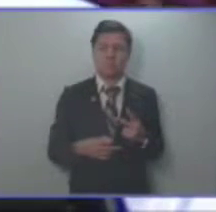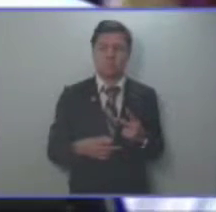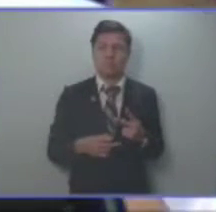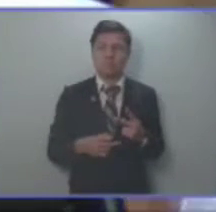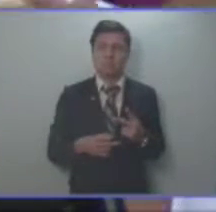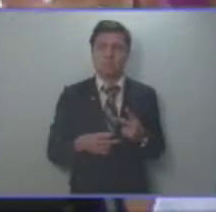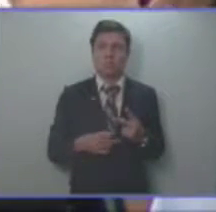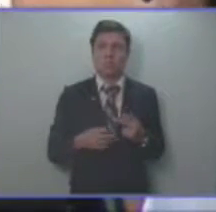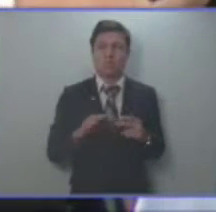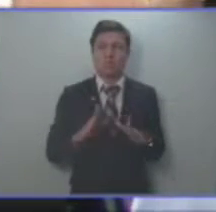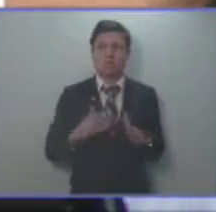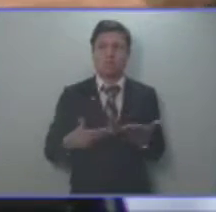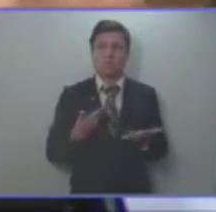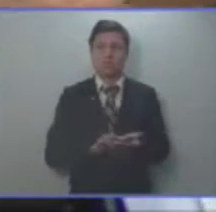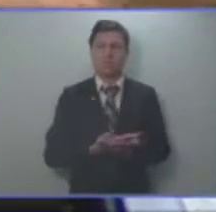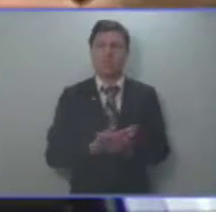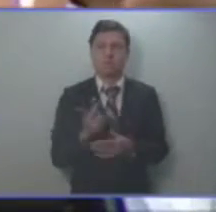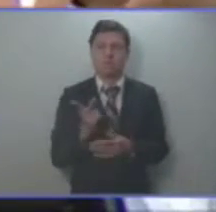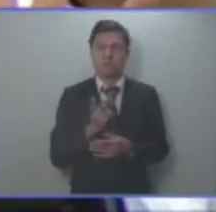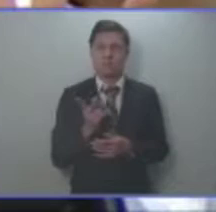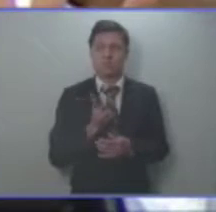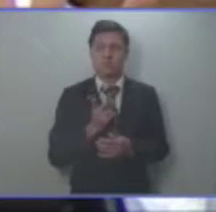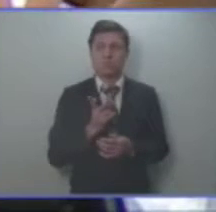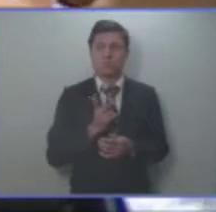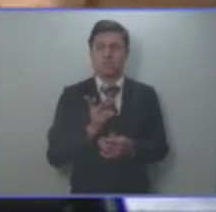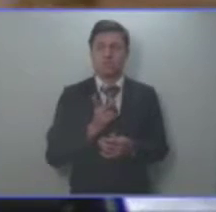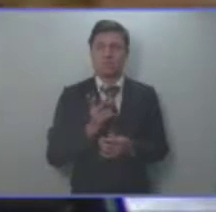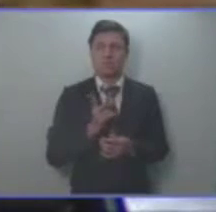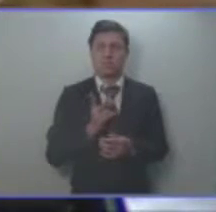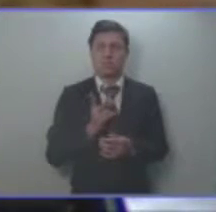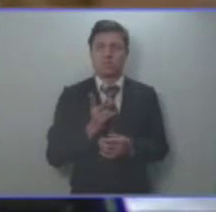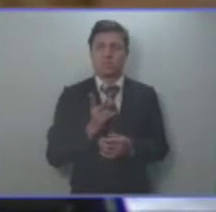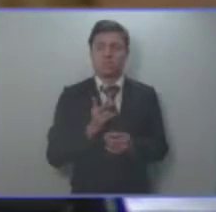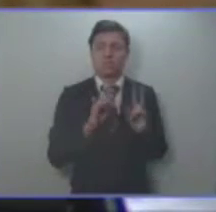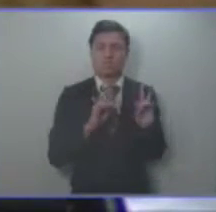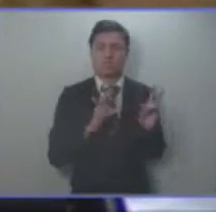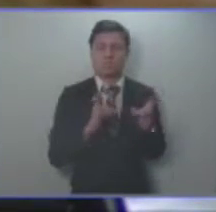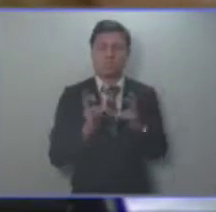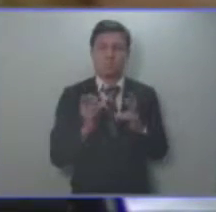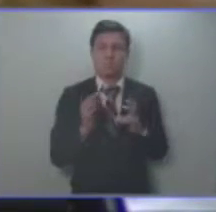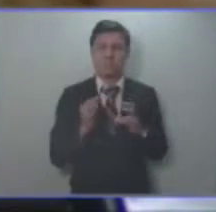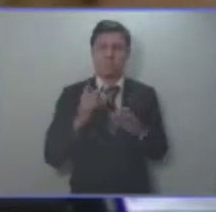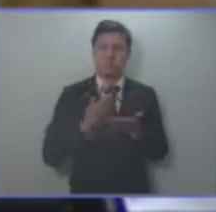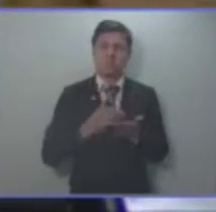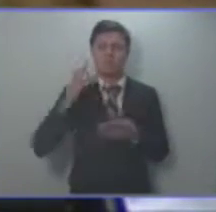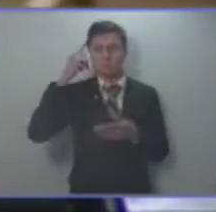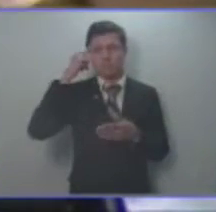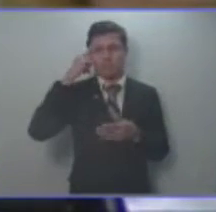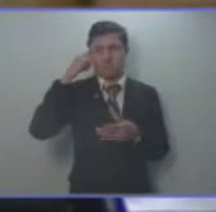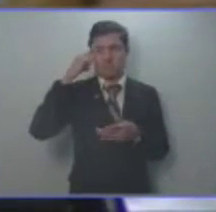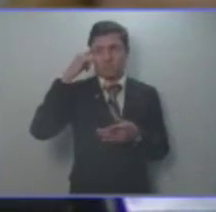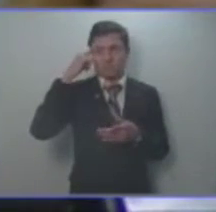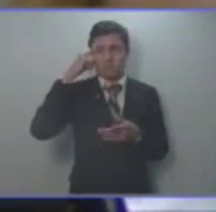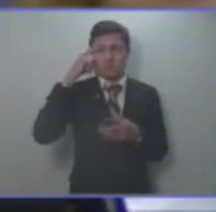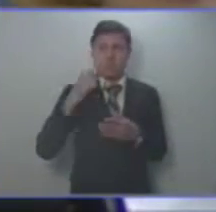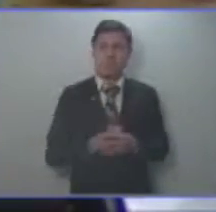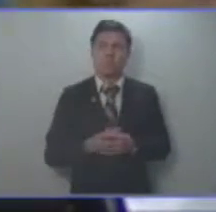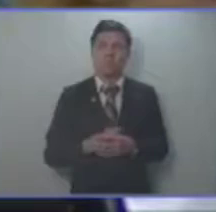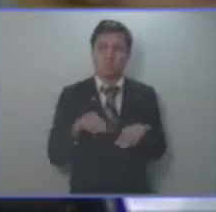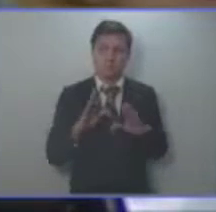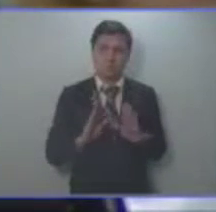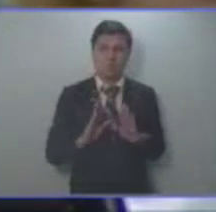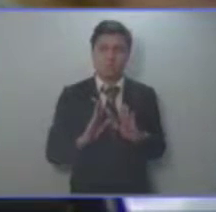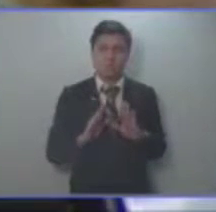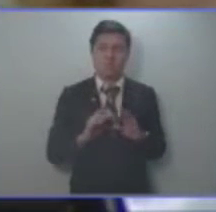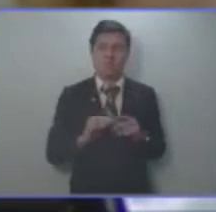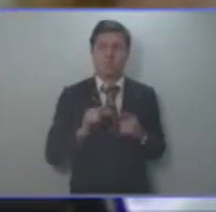si se plantea que ambos son los elementos que deben analizarse pero el de